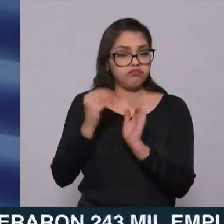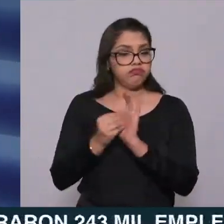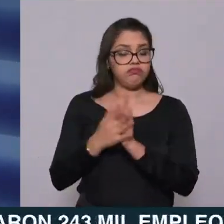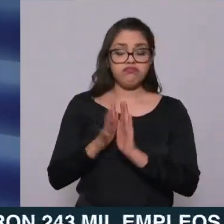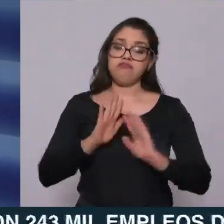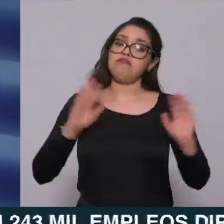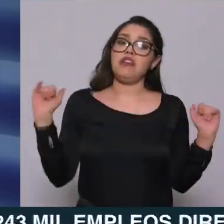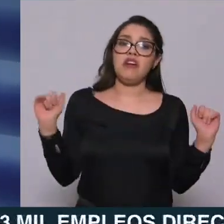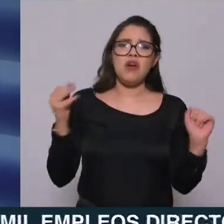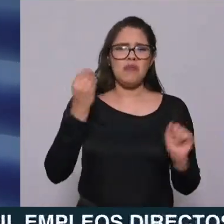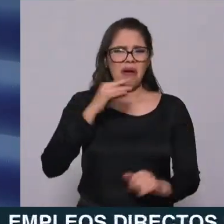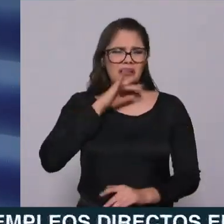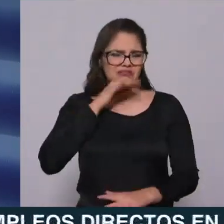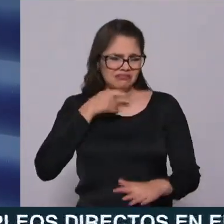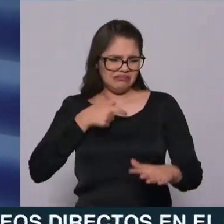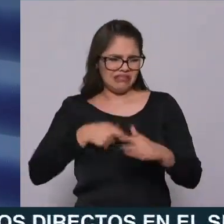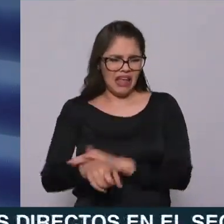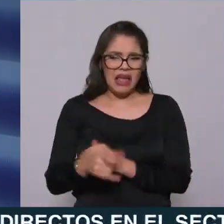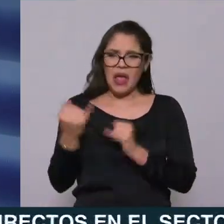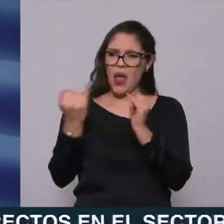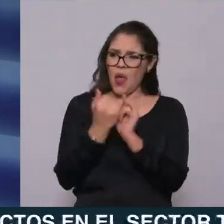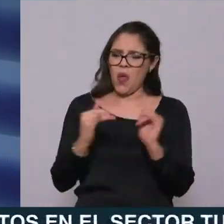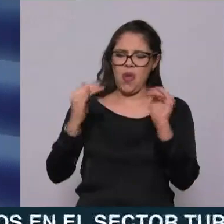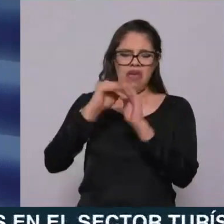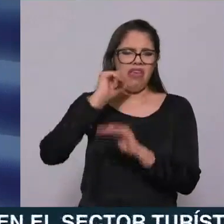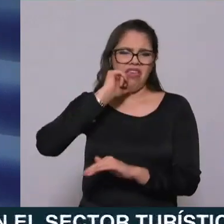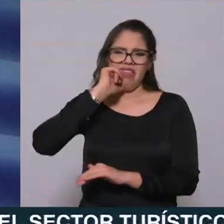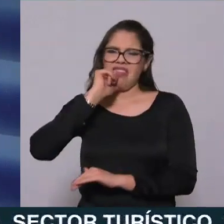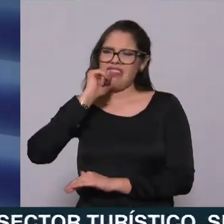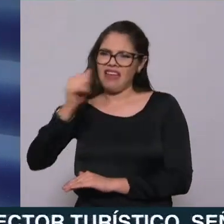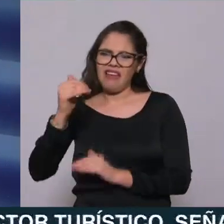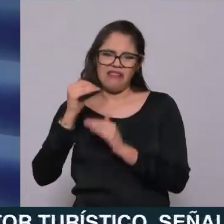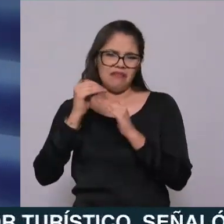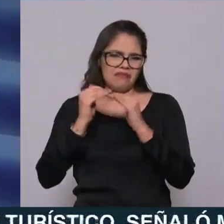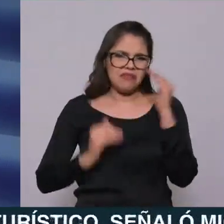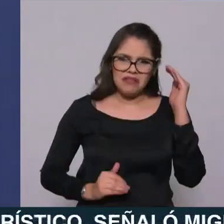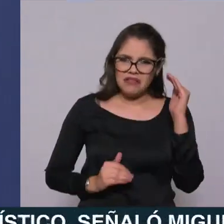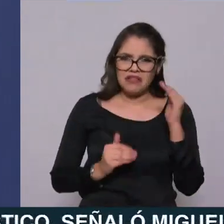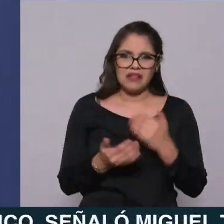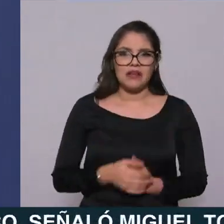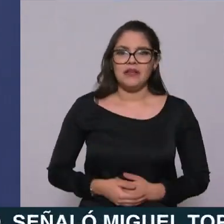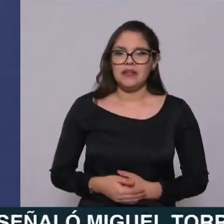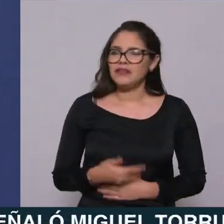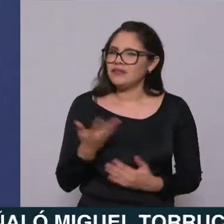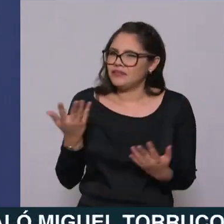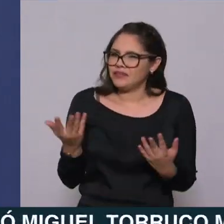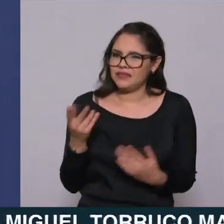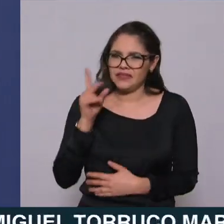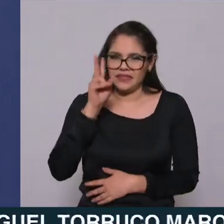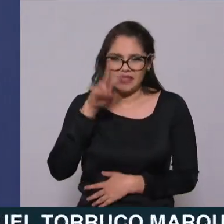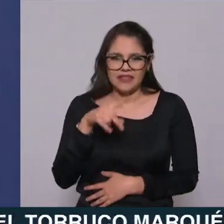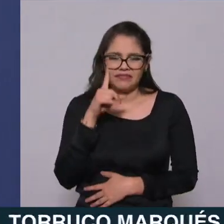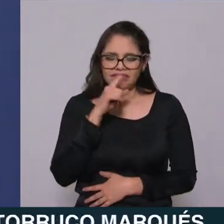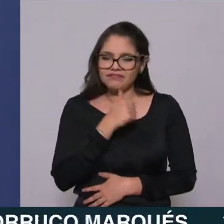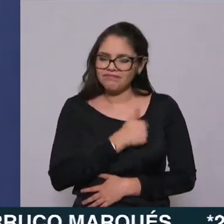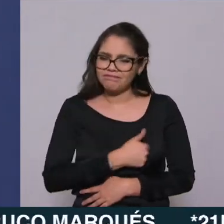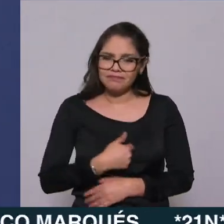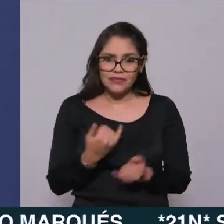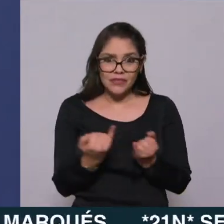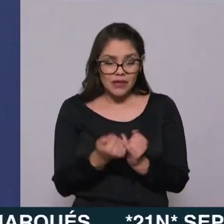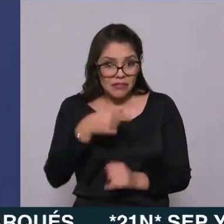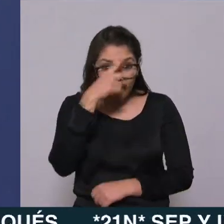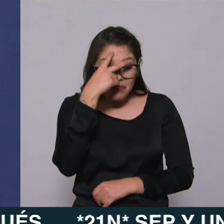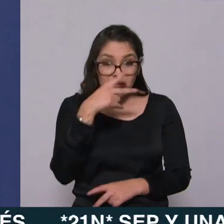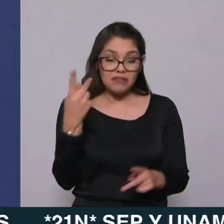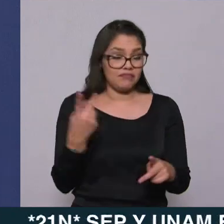más desiguales y los más subdesarrollados. Y qué lástima que nuestro país esté pasando por esta situación, porque